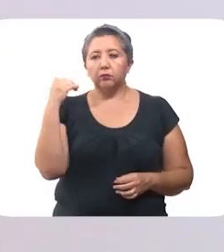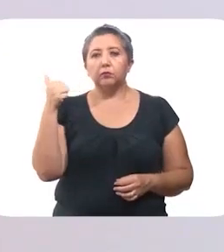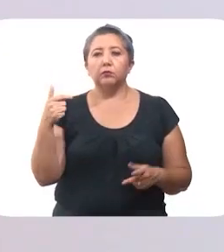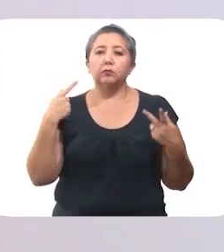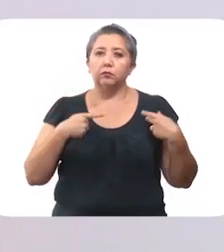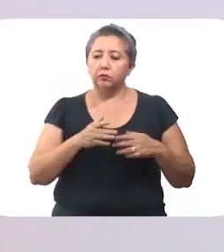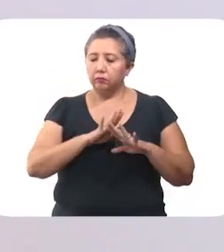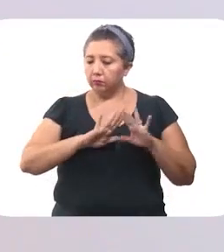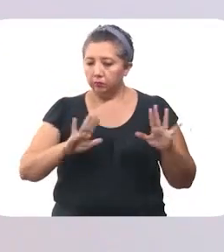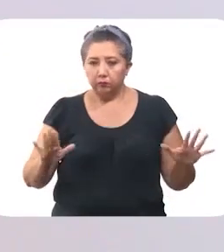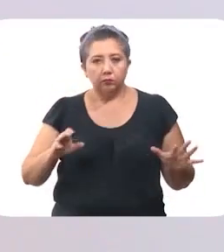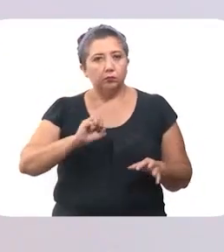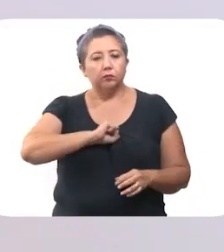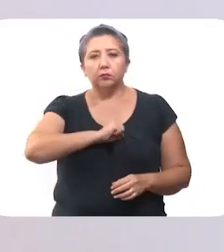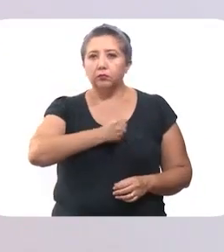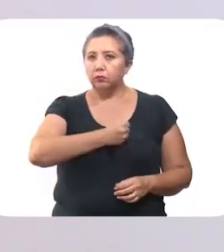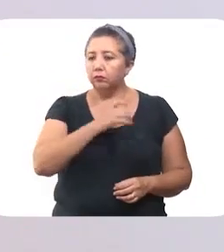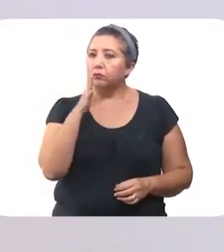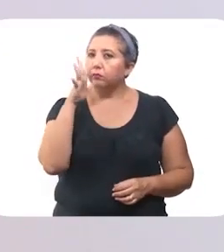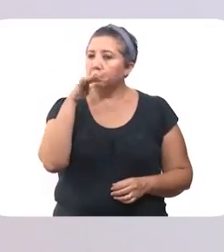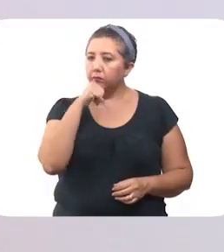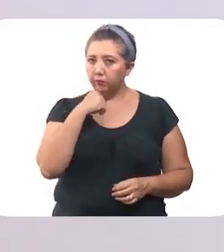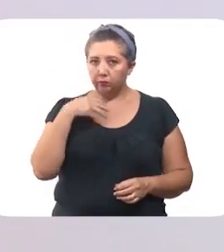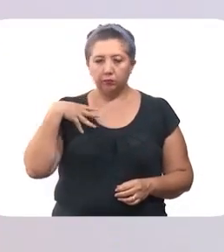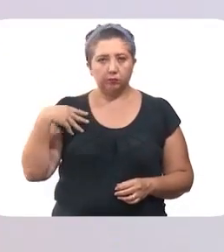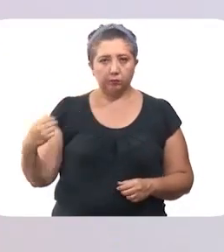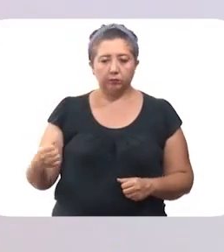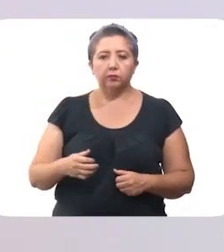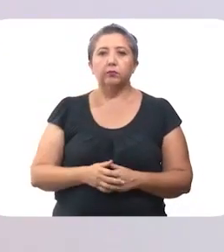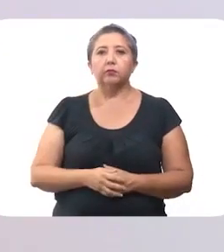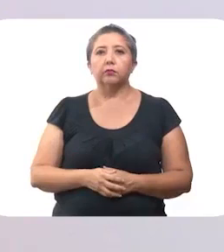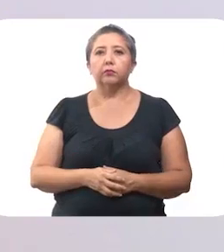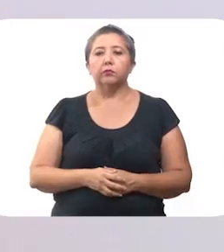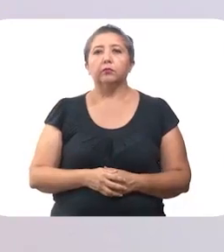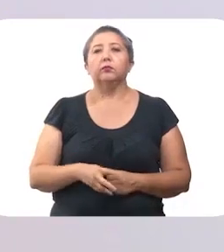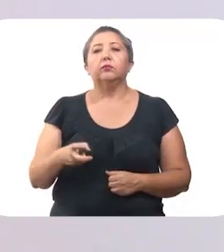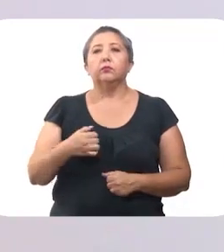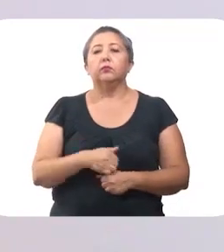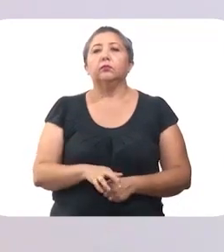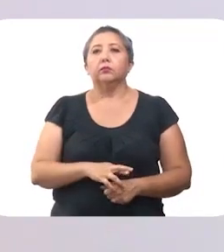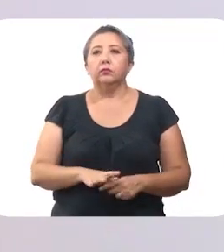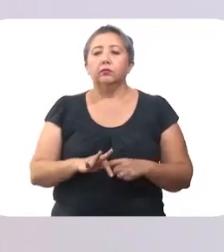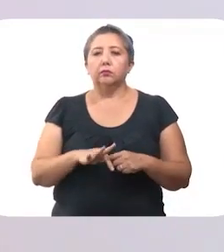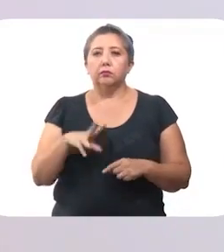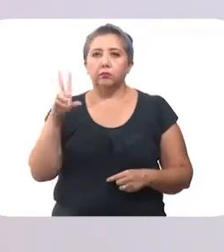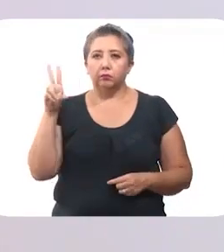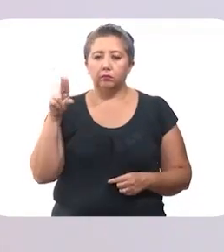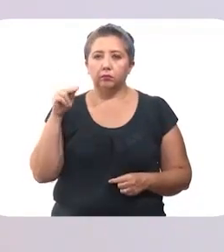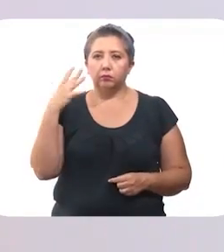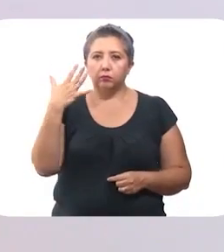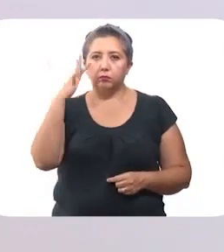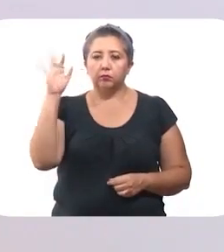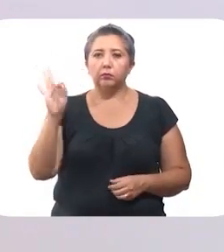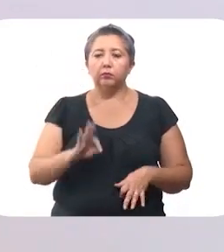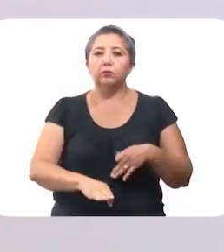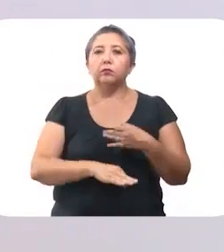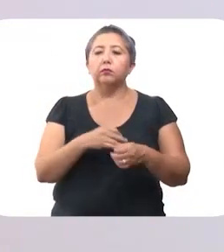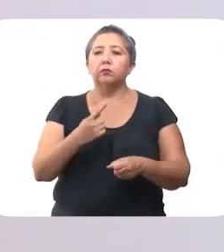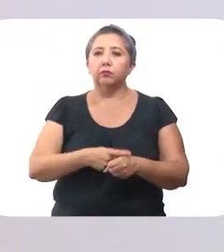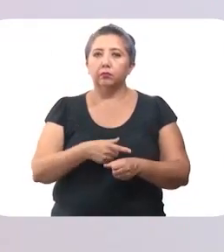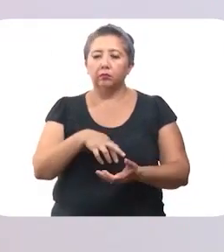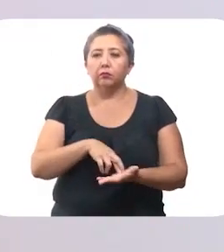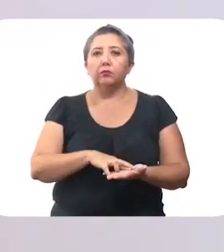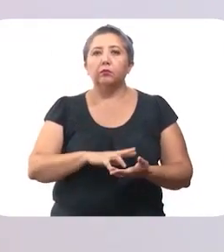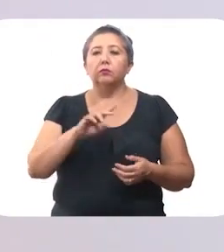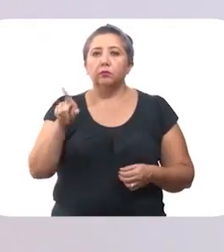50.456 pacientes ya se recuperaron, no presentan síntomas ni pueden contagiar. Esta cifra representa el 85% del total de